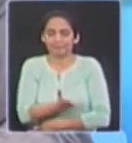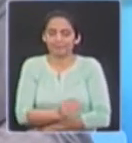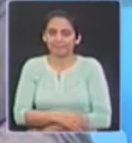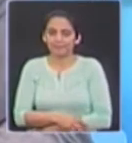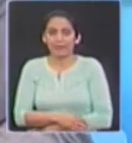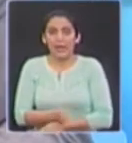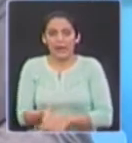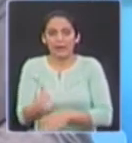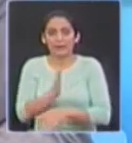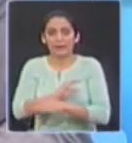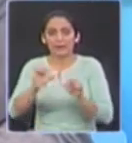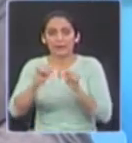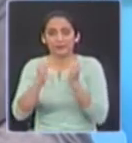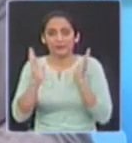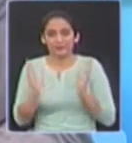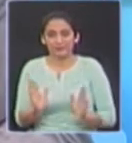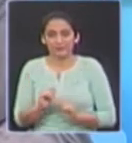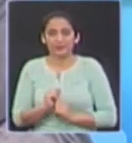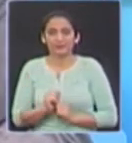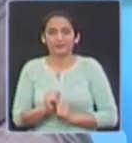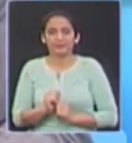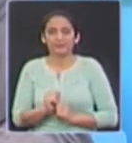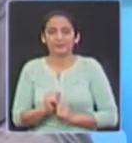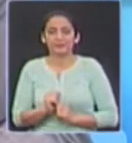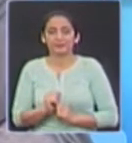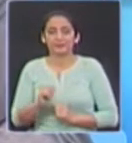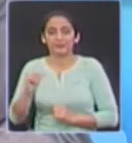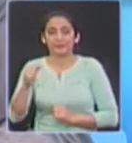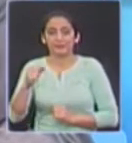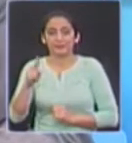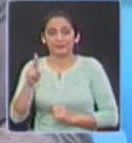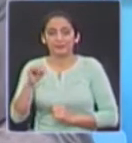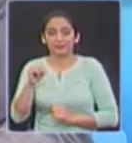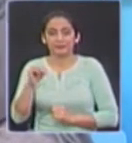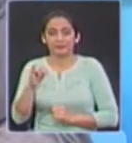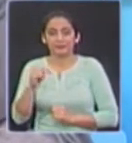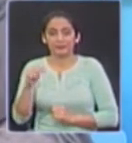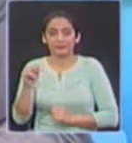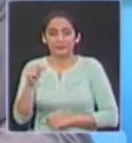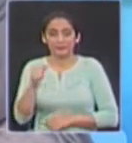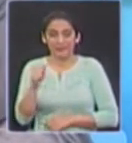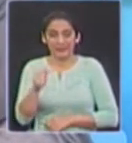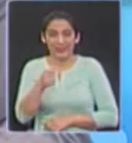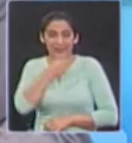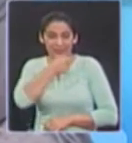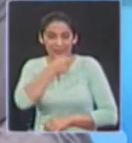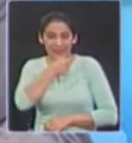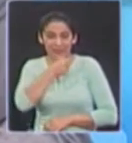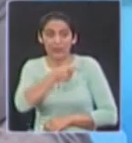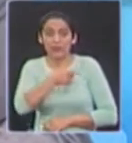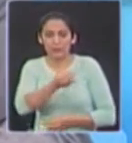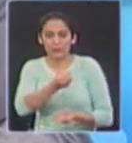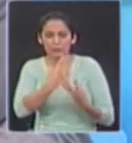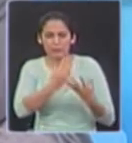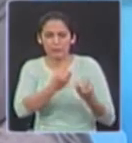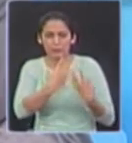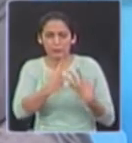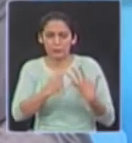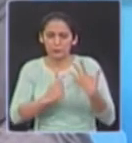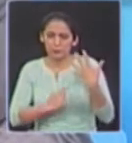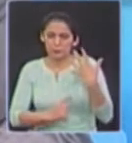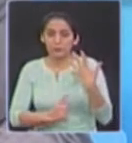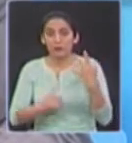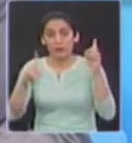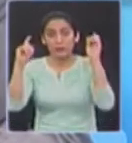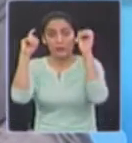a la asambleísta electa Aguiñaga en la entrevista pasada. La situación compleja viene trayendo